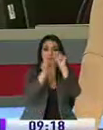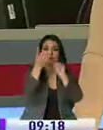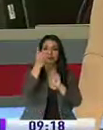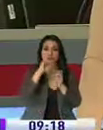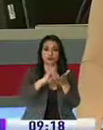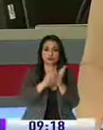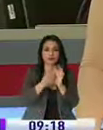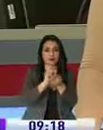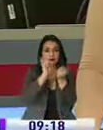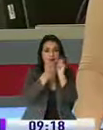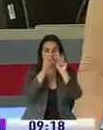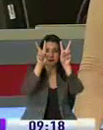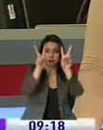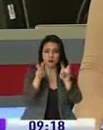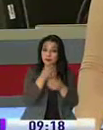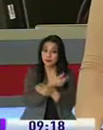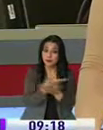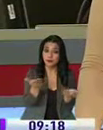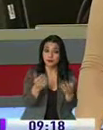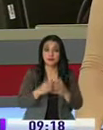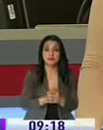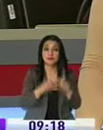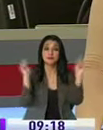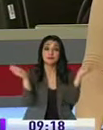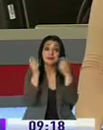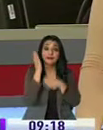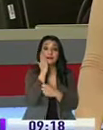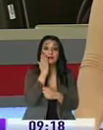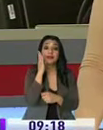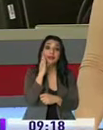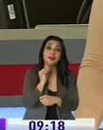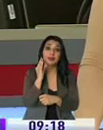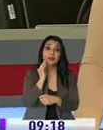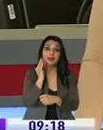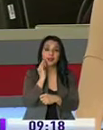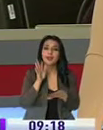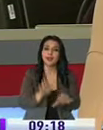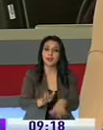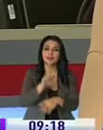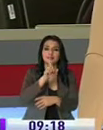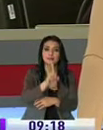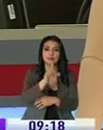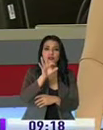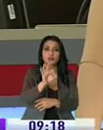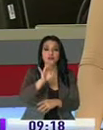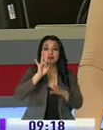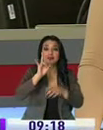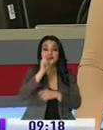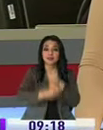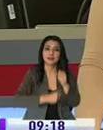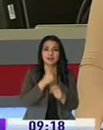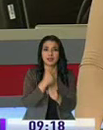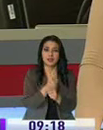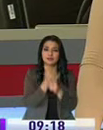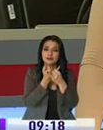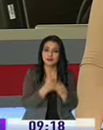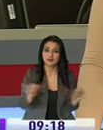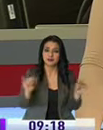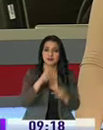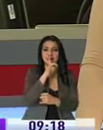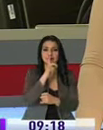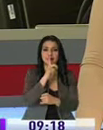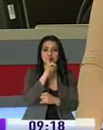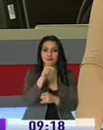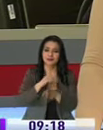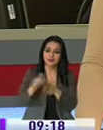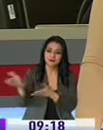18 minutos, cambiamos de tema y les contamos que la fiesta de la Mama Negra, donde se celebraron los 197 años de emancipación de la Tacunga,